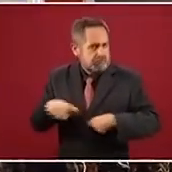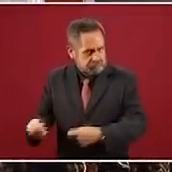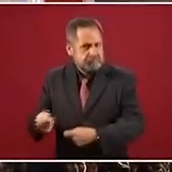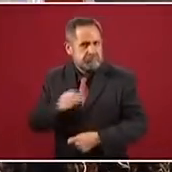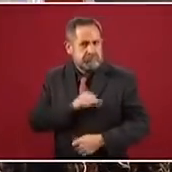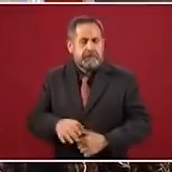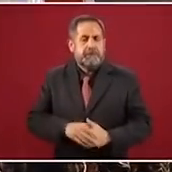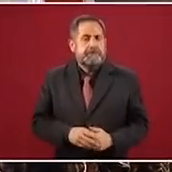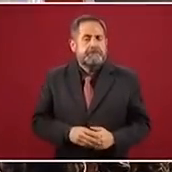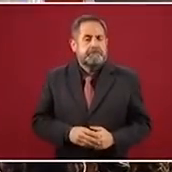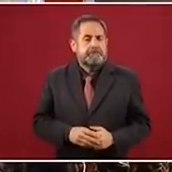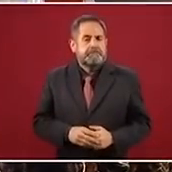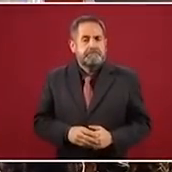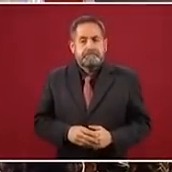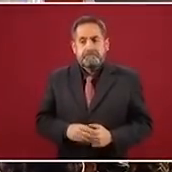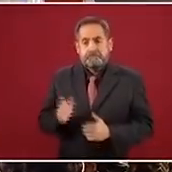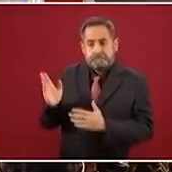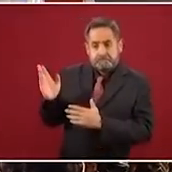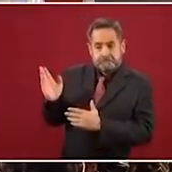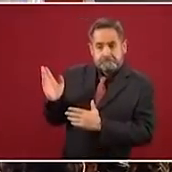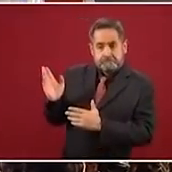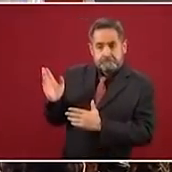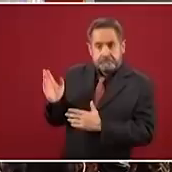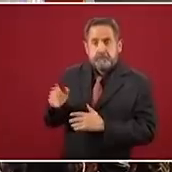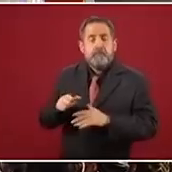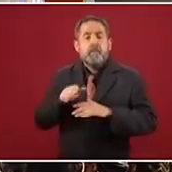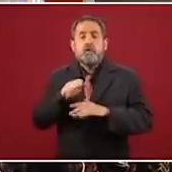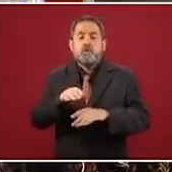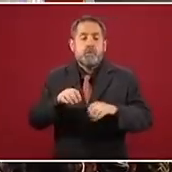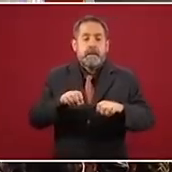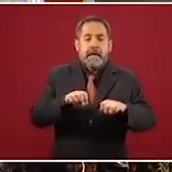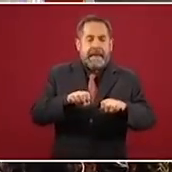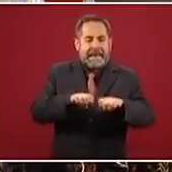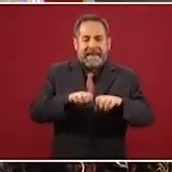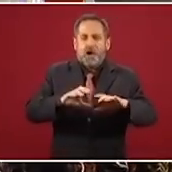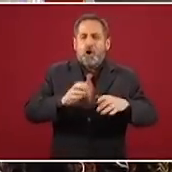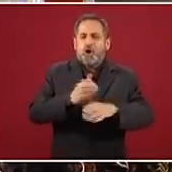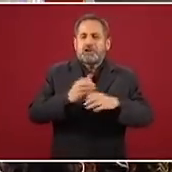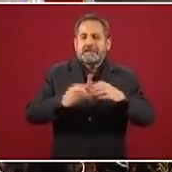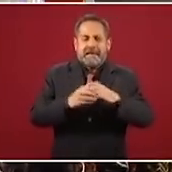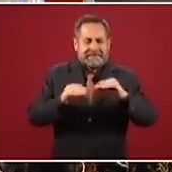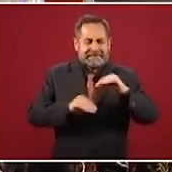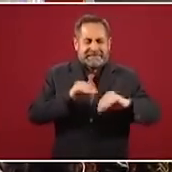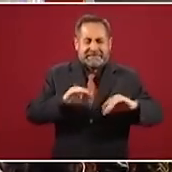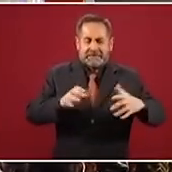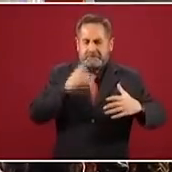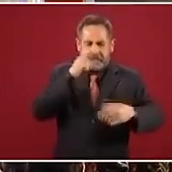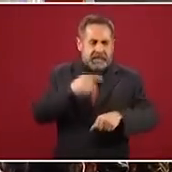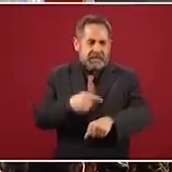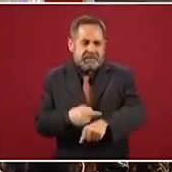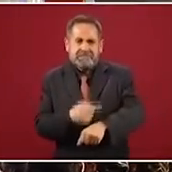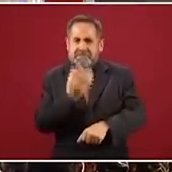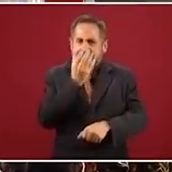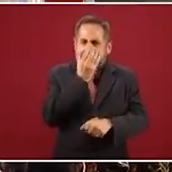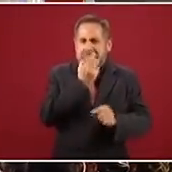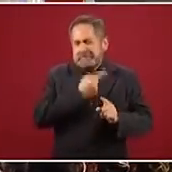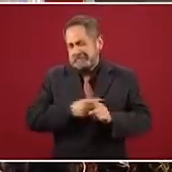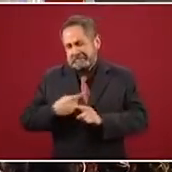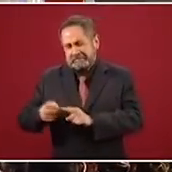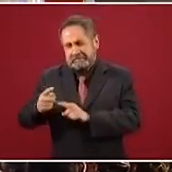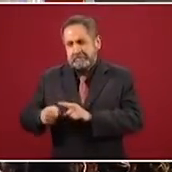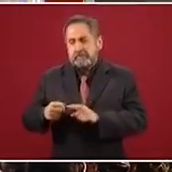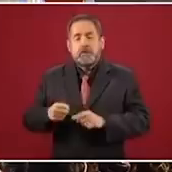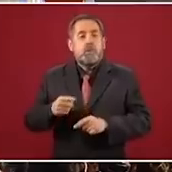siguiente, asimismo, en materia de equipos, una de las carencias identificadas fue la necesidad